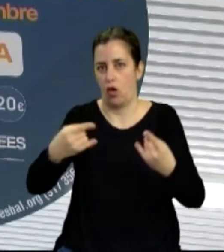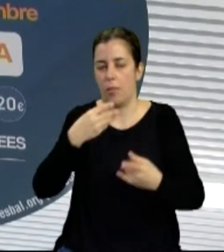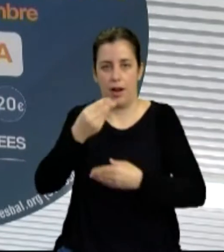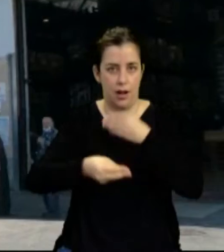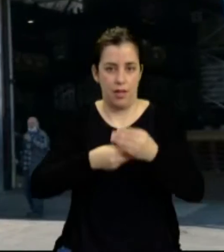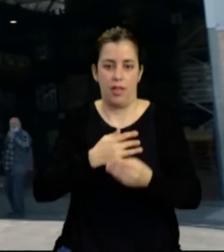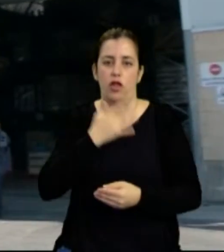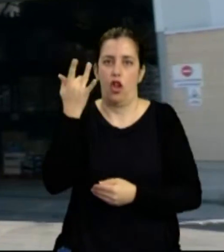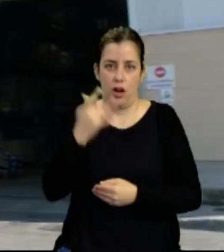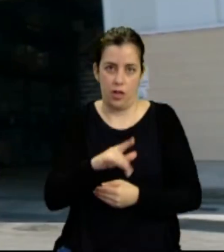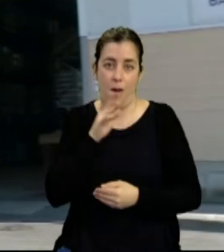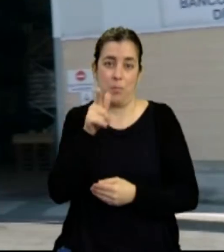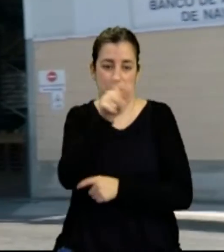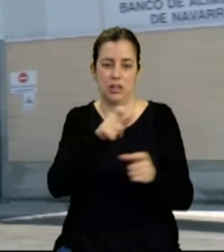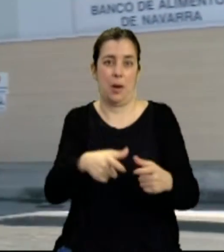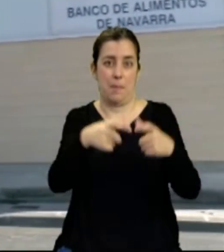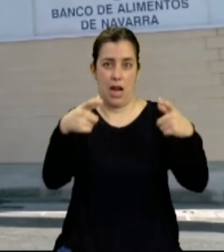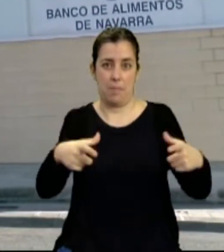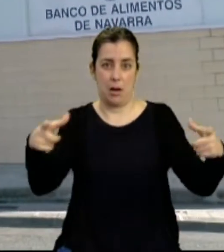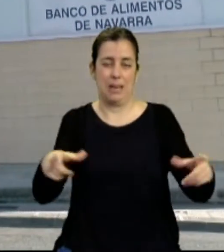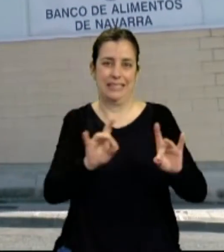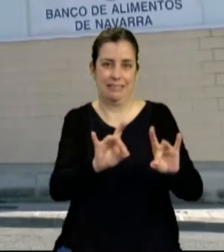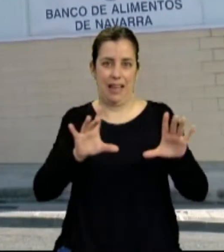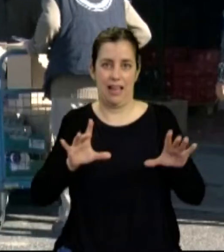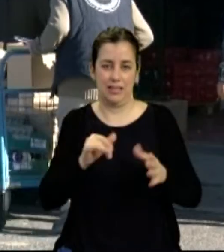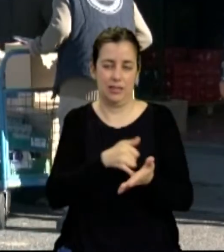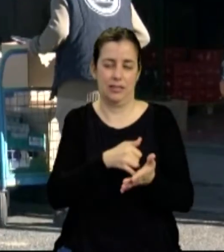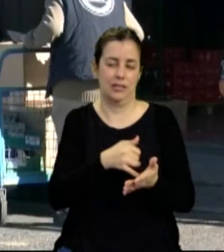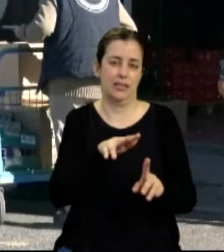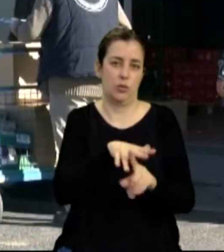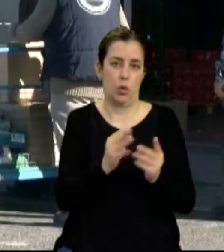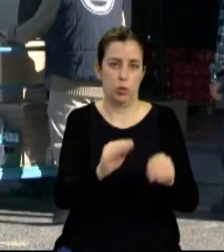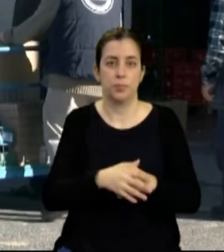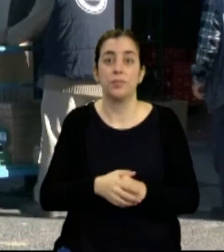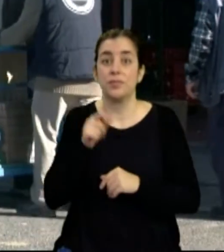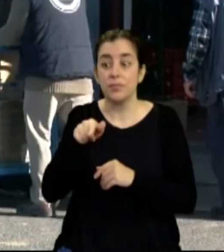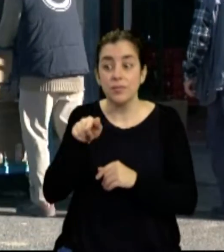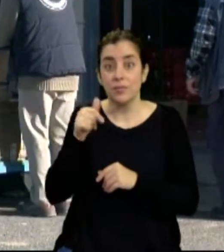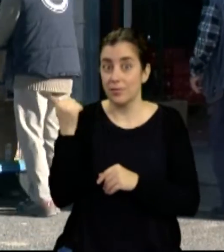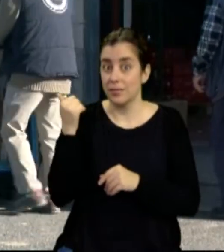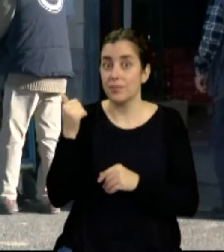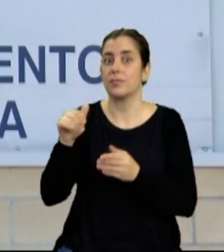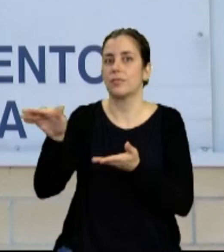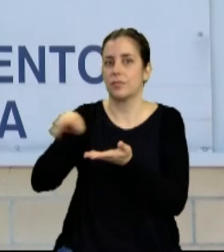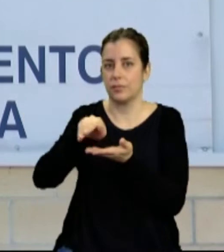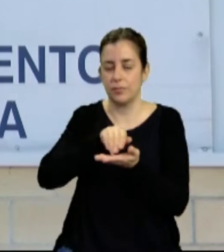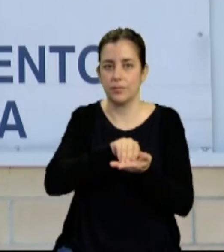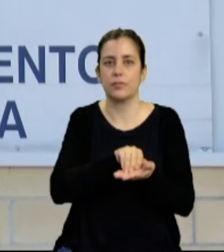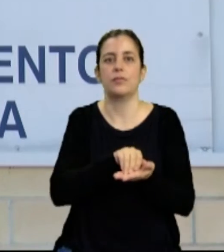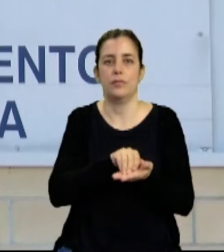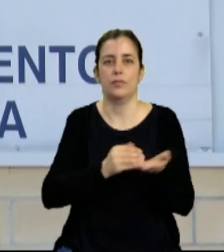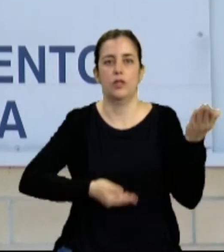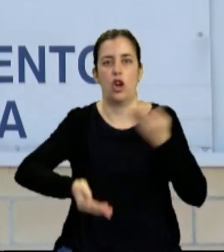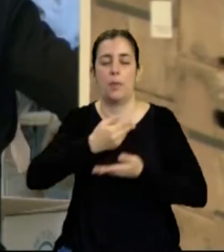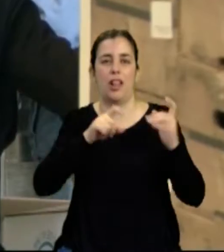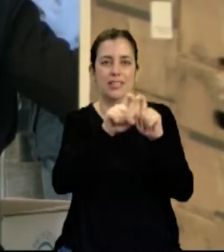más vulnerables. Es aquí donde se almacenan y clasifican los alimentos para darles salida. Realizan la distribución en función de las entidades sociales con las que